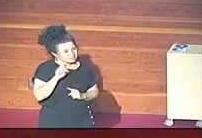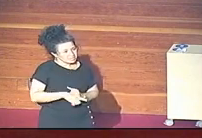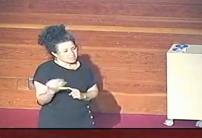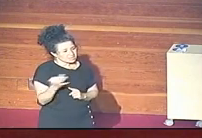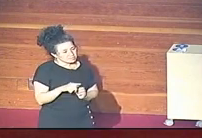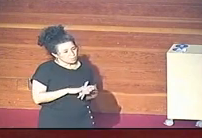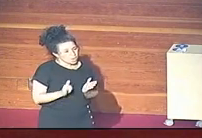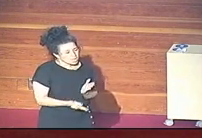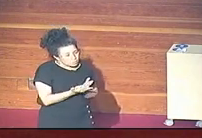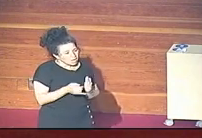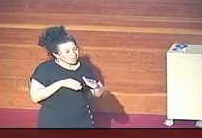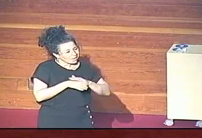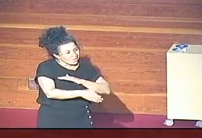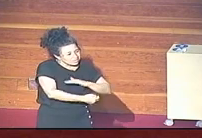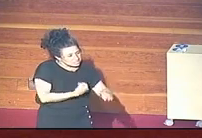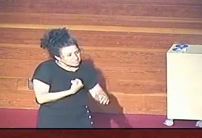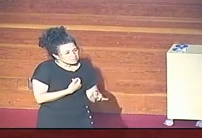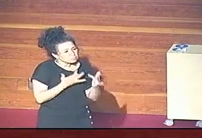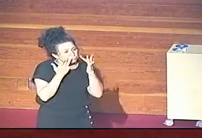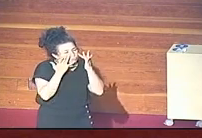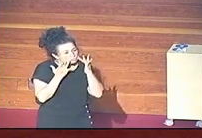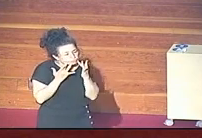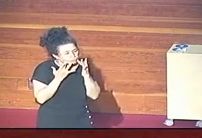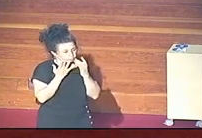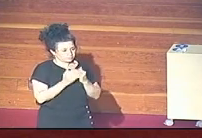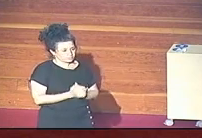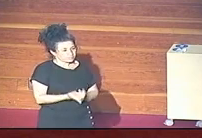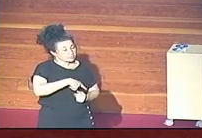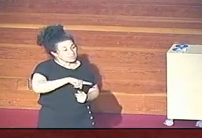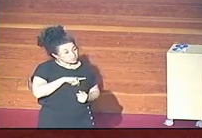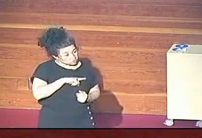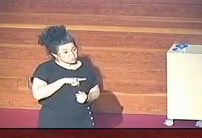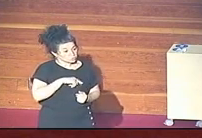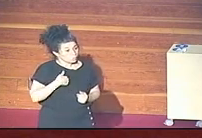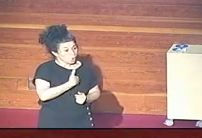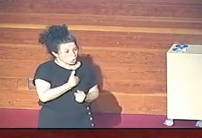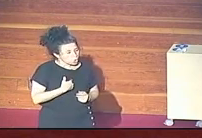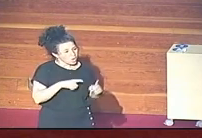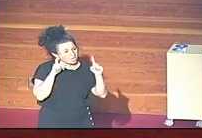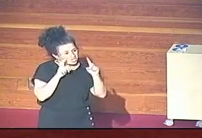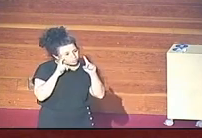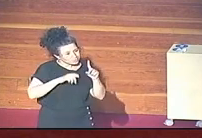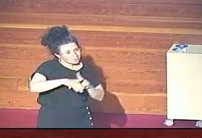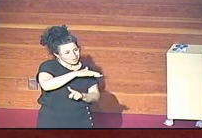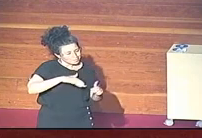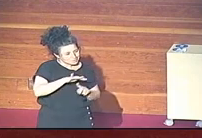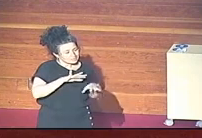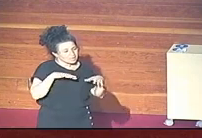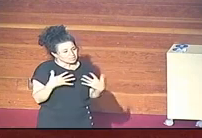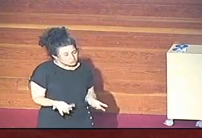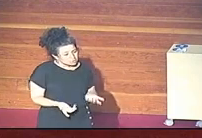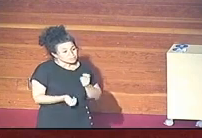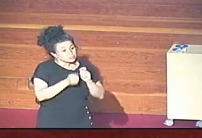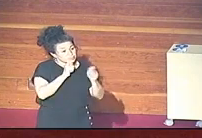riguroso yo creo que como comentábamos antes somos parte de la educación ambiental y gracias también al